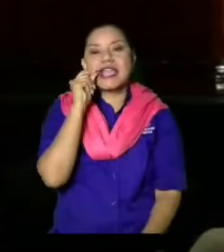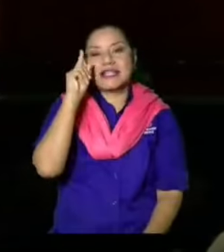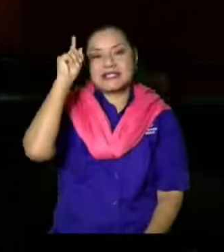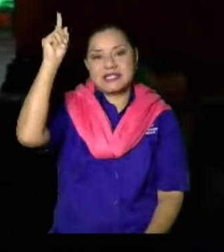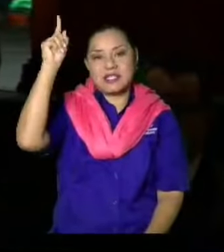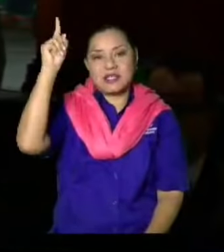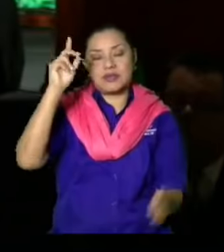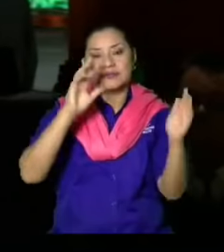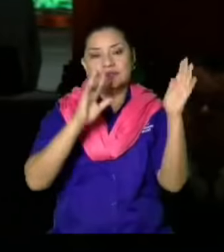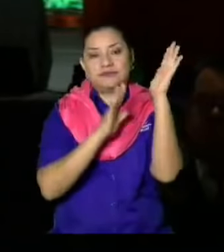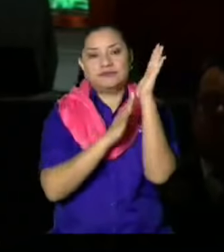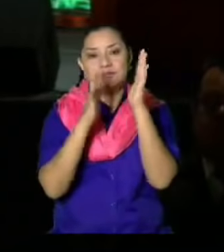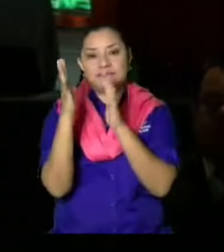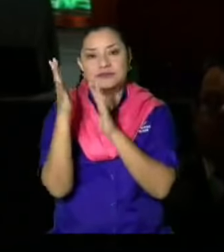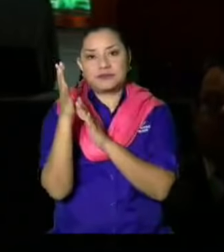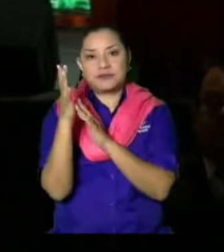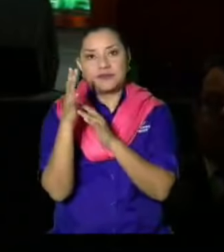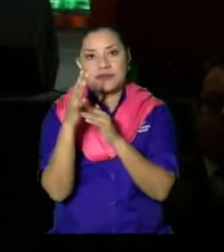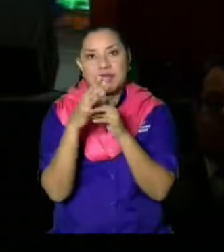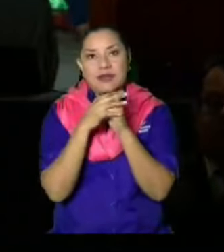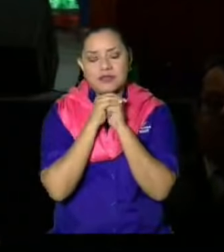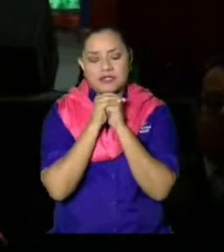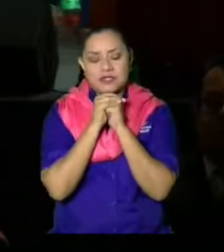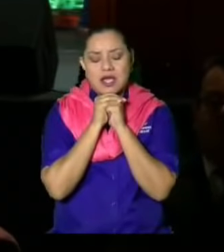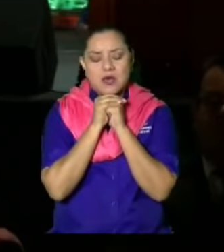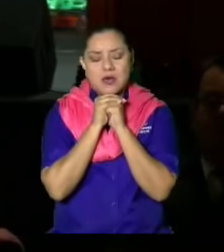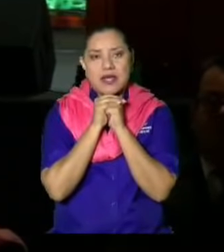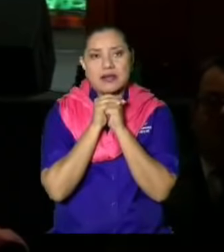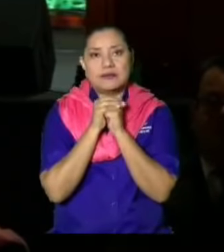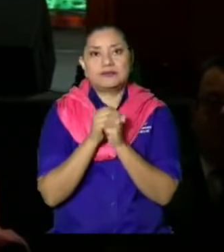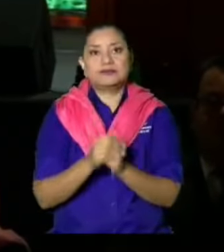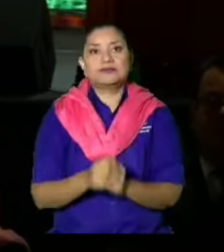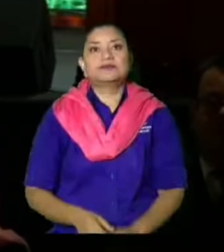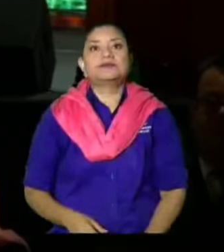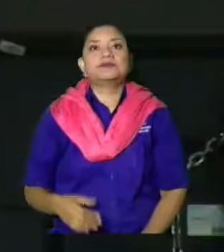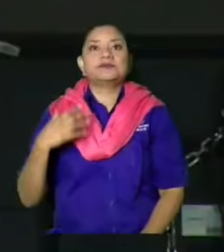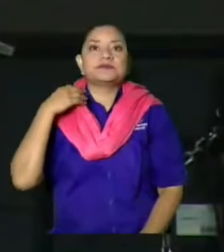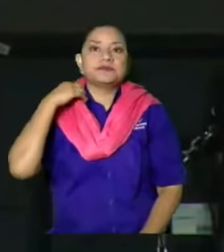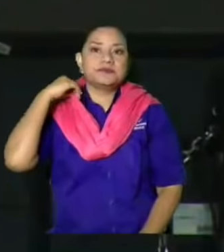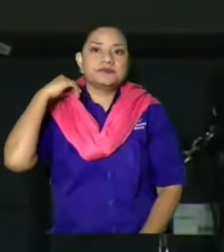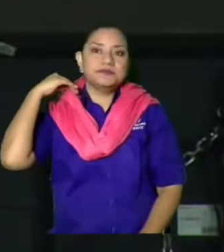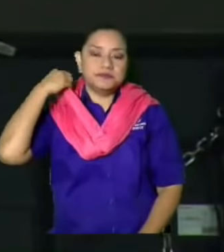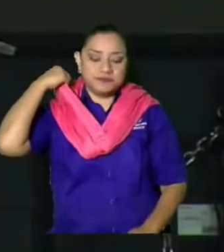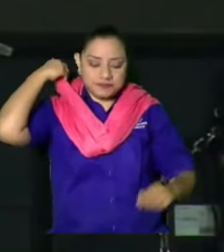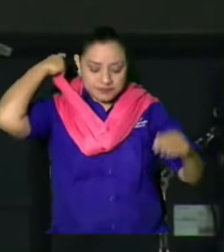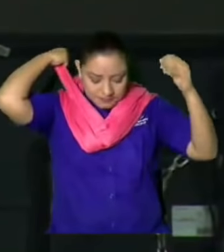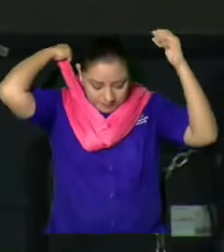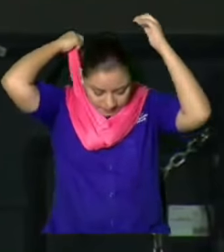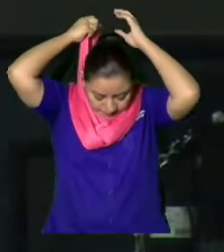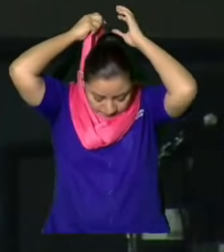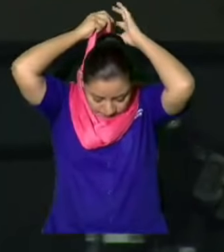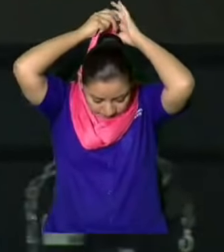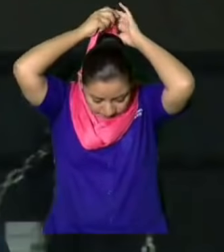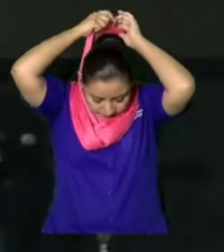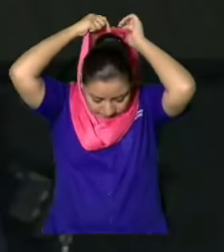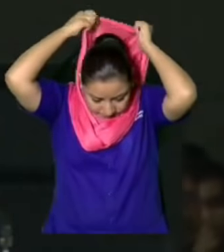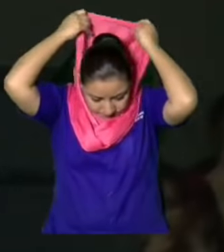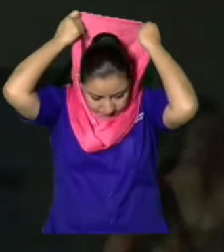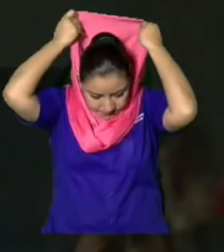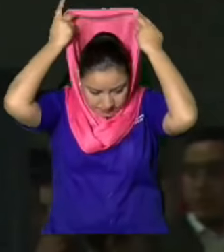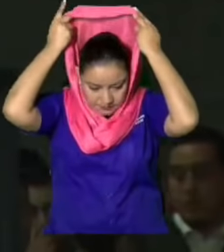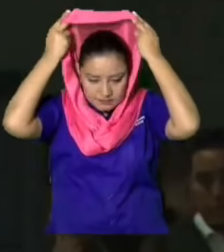orar, cierra sus ojos, yo empiezo a hacer el llamado para todos aquellos que no conocen al Señor, que no han